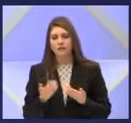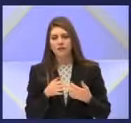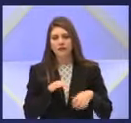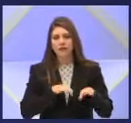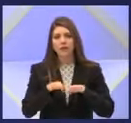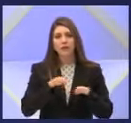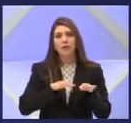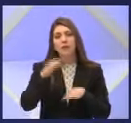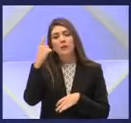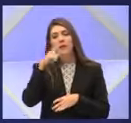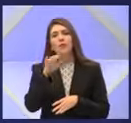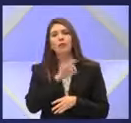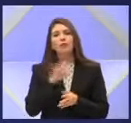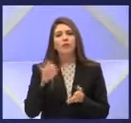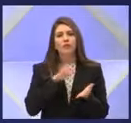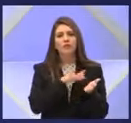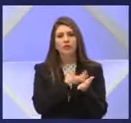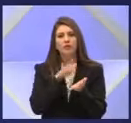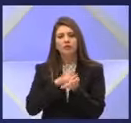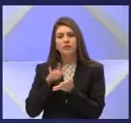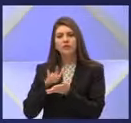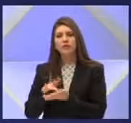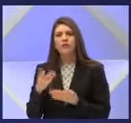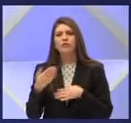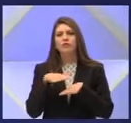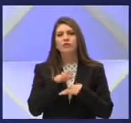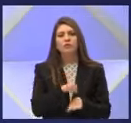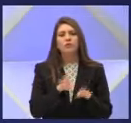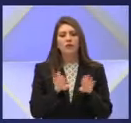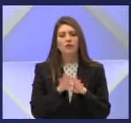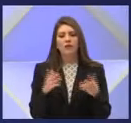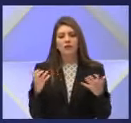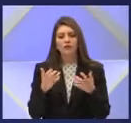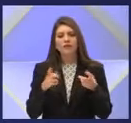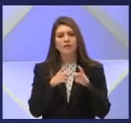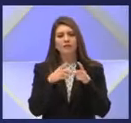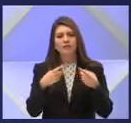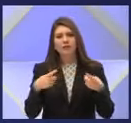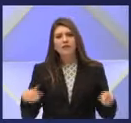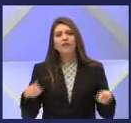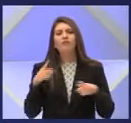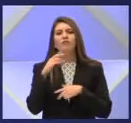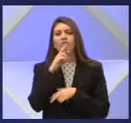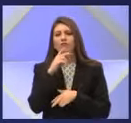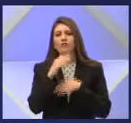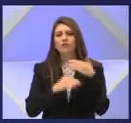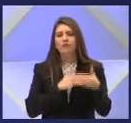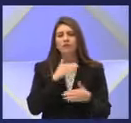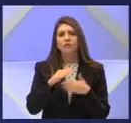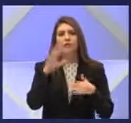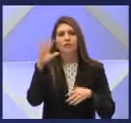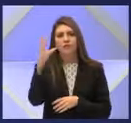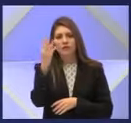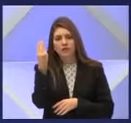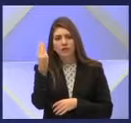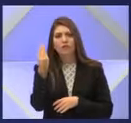para contribuir en el desarrollo en el avance de la tecnología